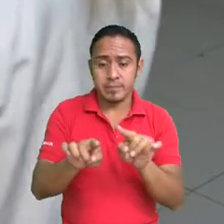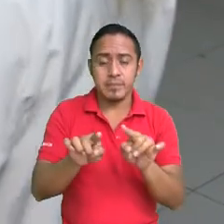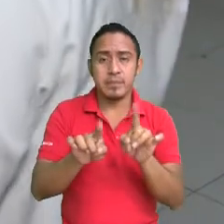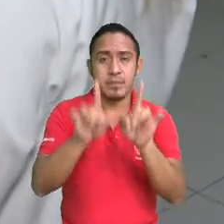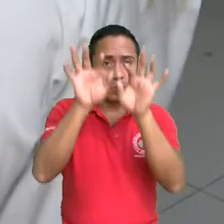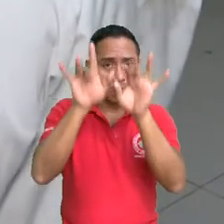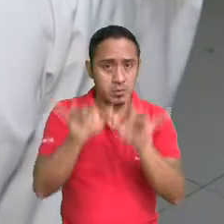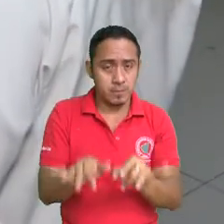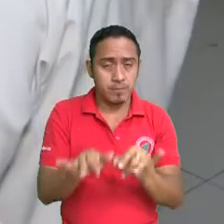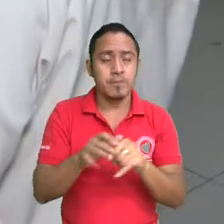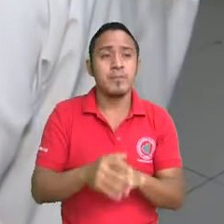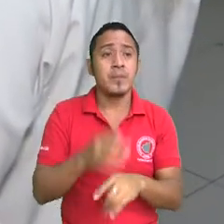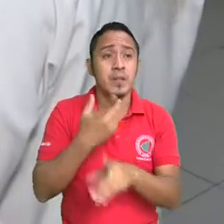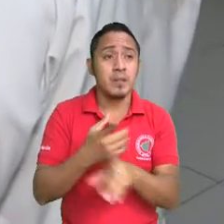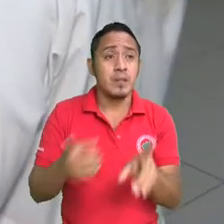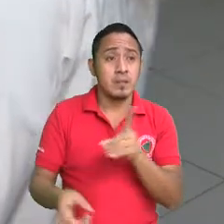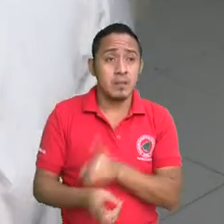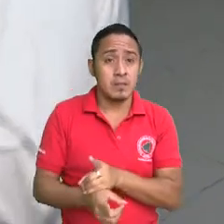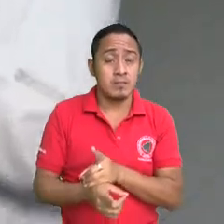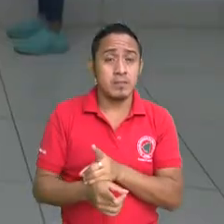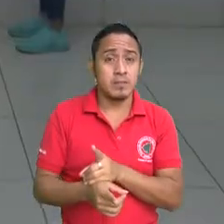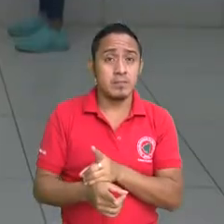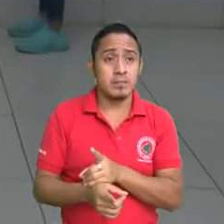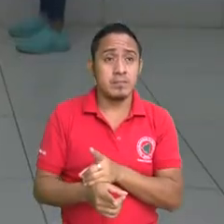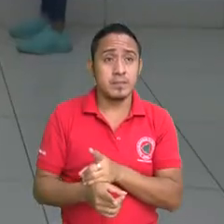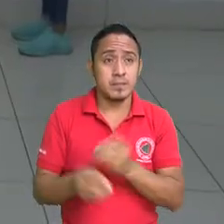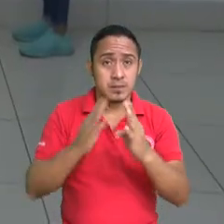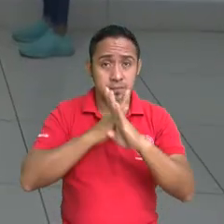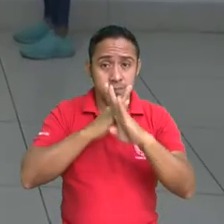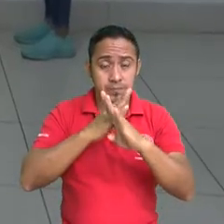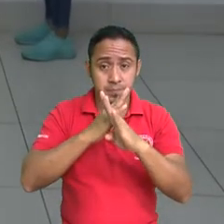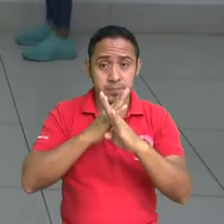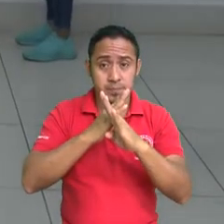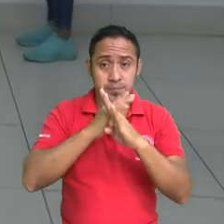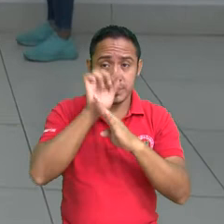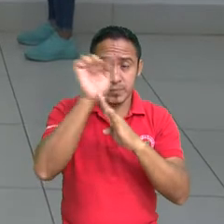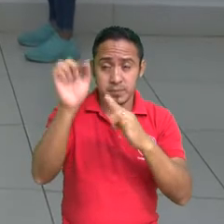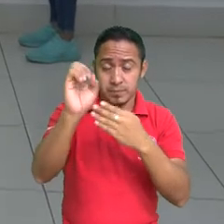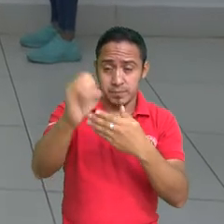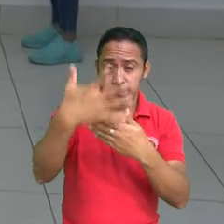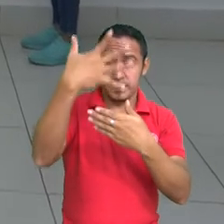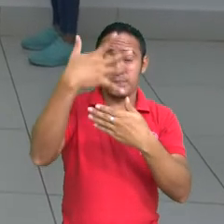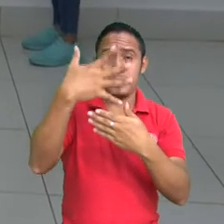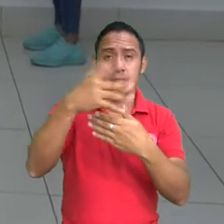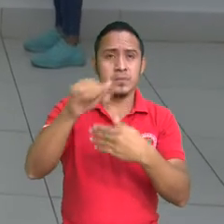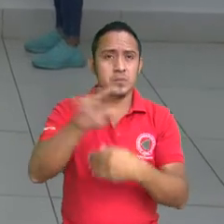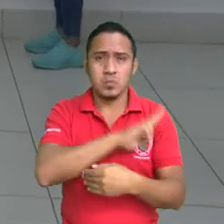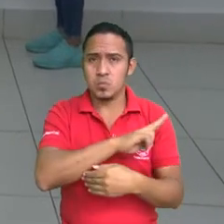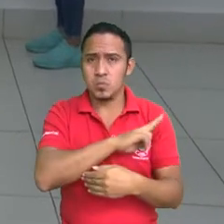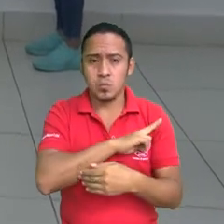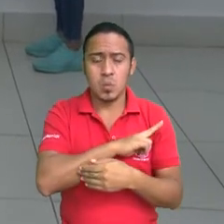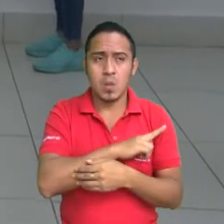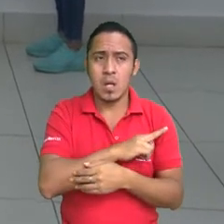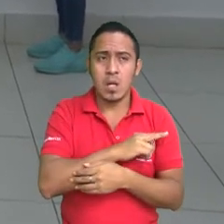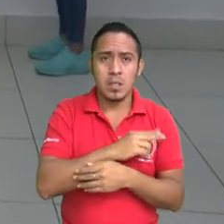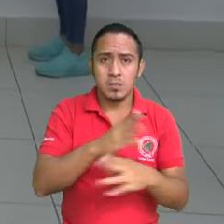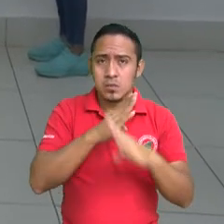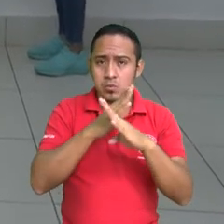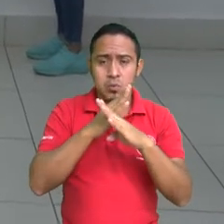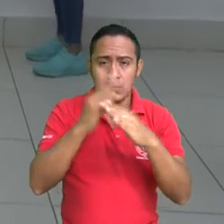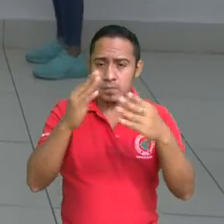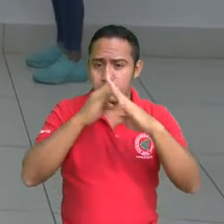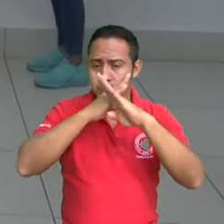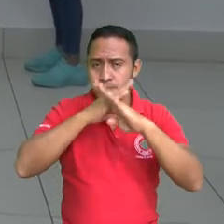enfrente tiene que usar lentes que protejan de la pantalla. Eso no tiene medida, ¿verdad? Son lentes solo de